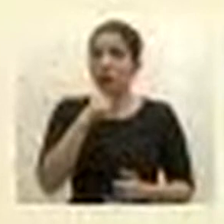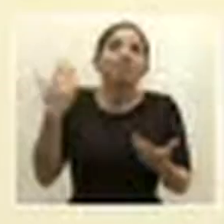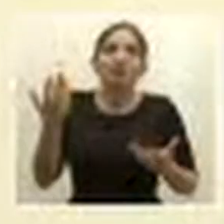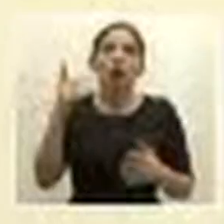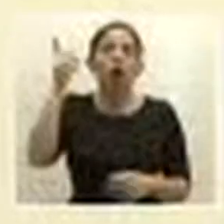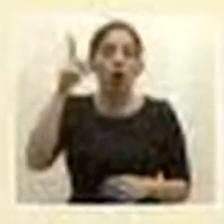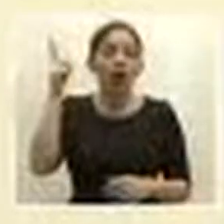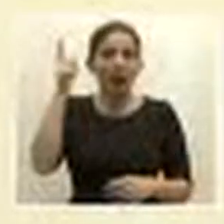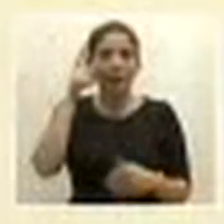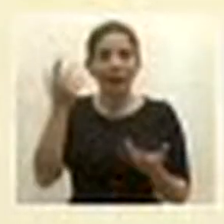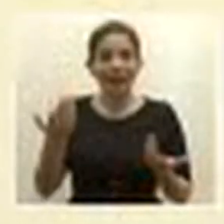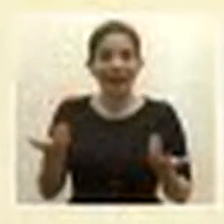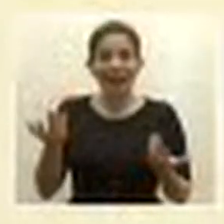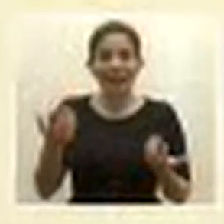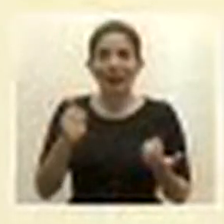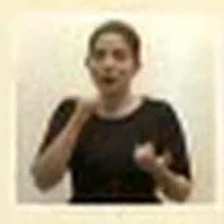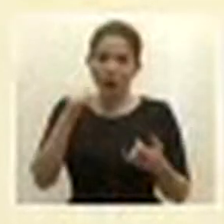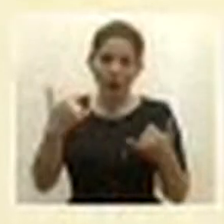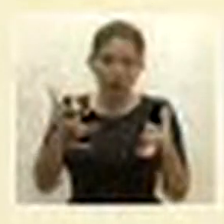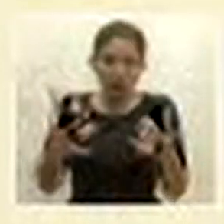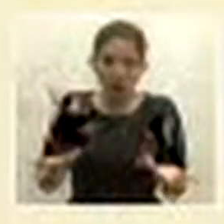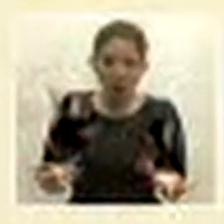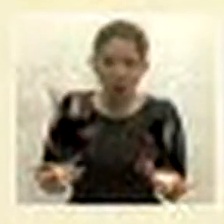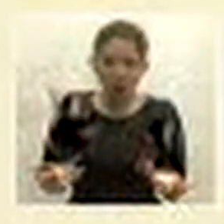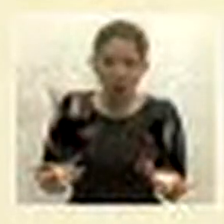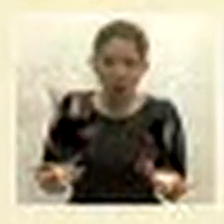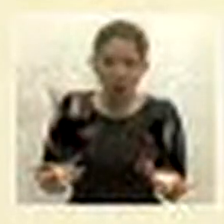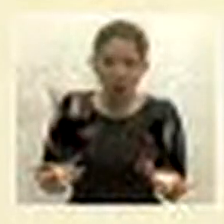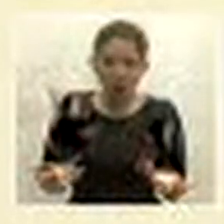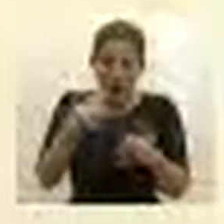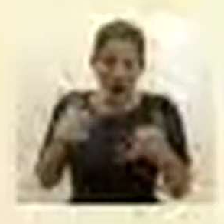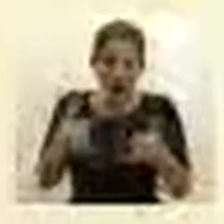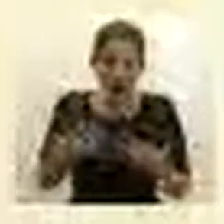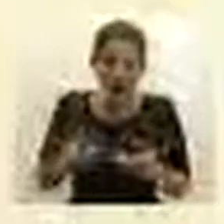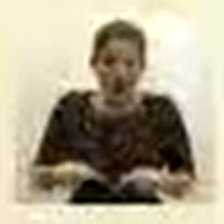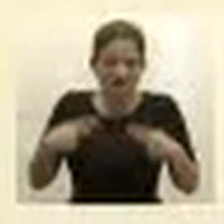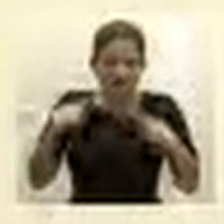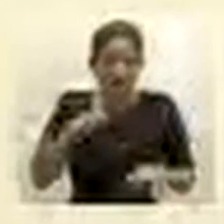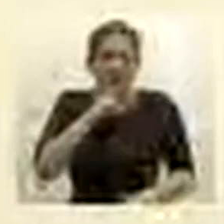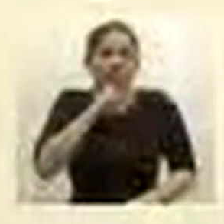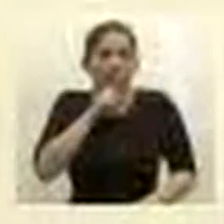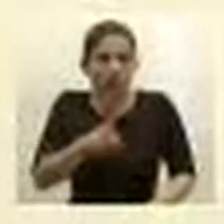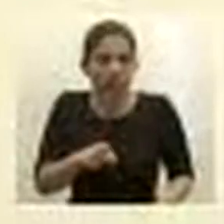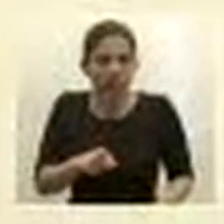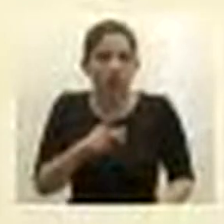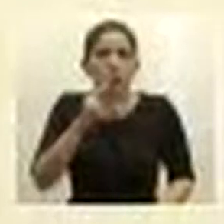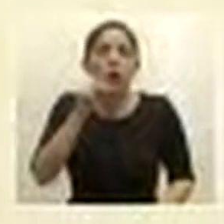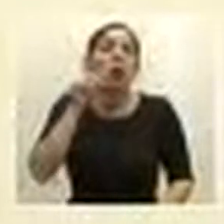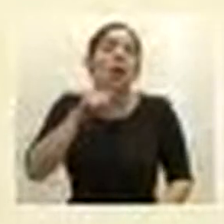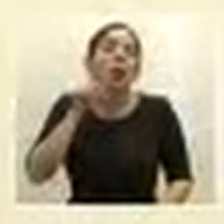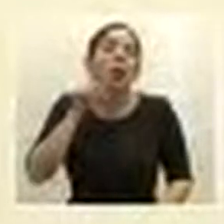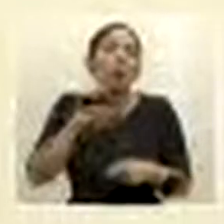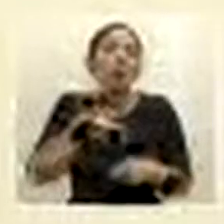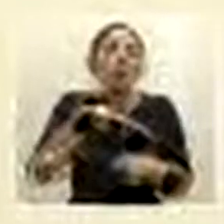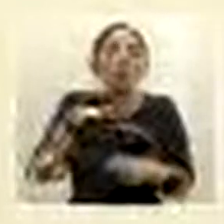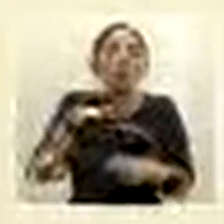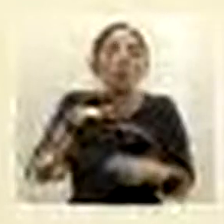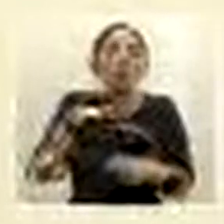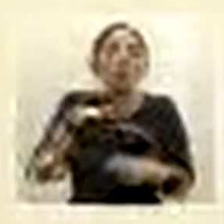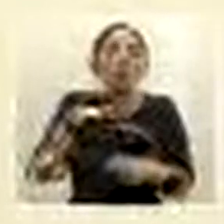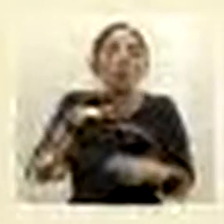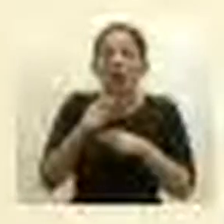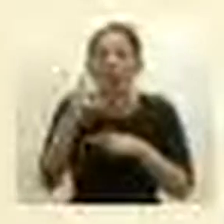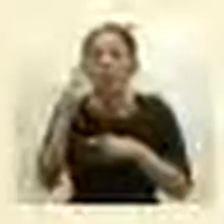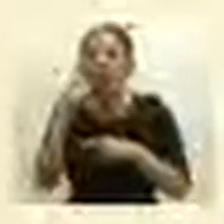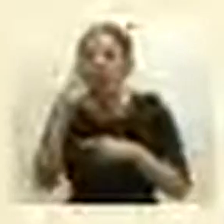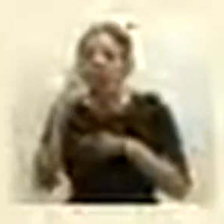obviamente pues no es un juego, esto no es un juego, es algo de la vida real, no es una simulación, no es que estamos haciendo un